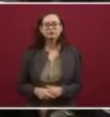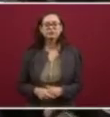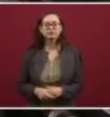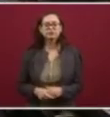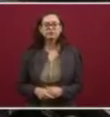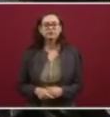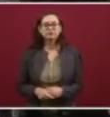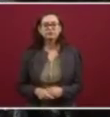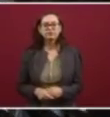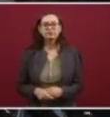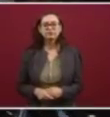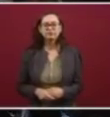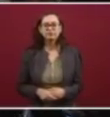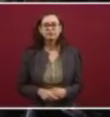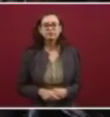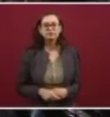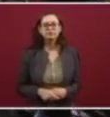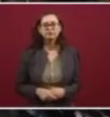Bueno, vamos a